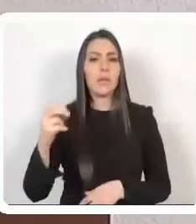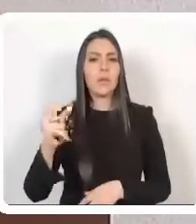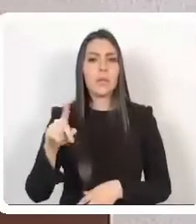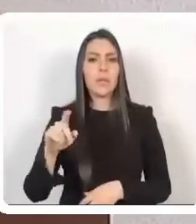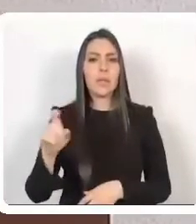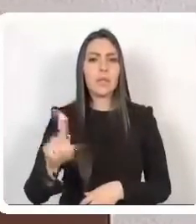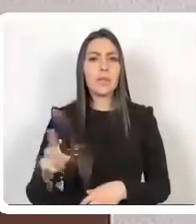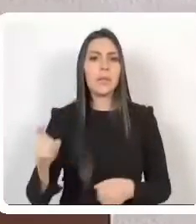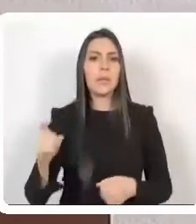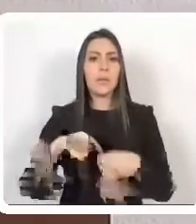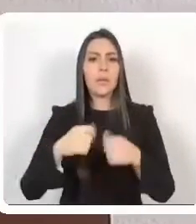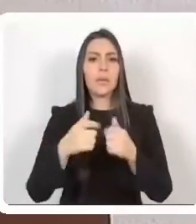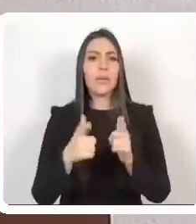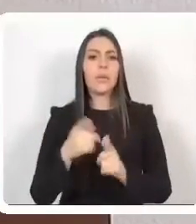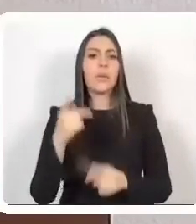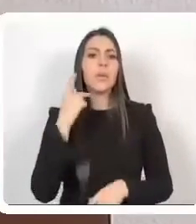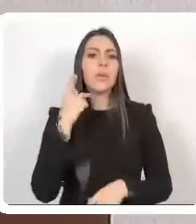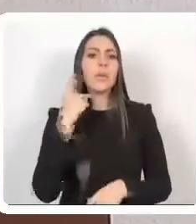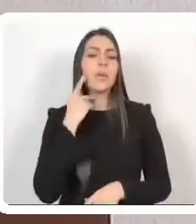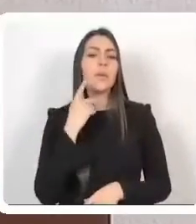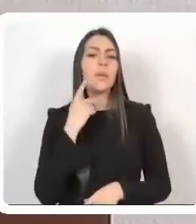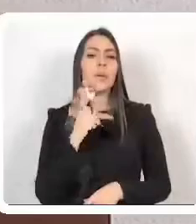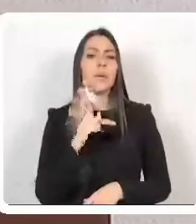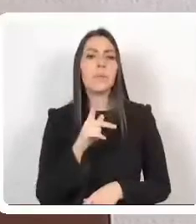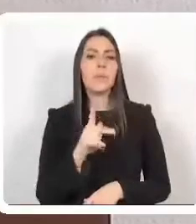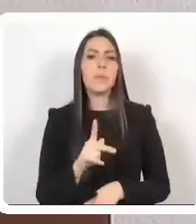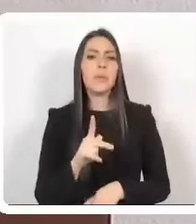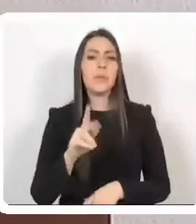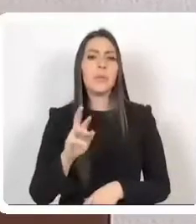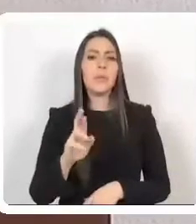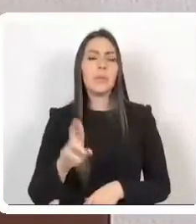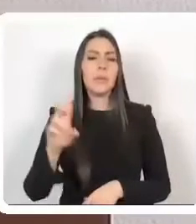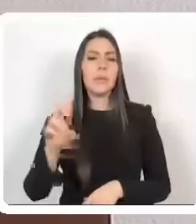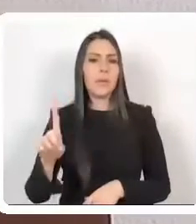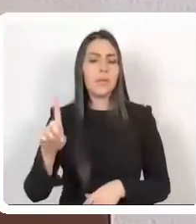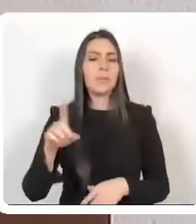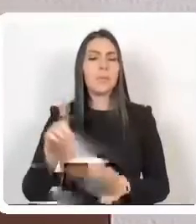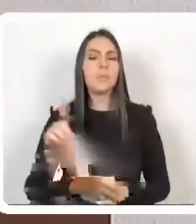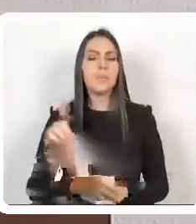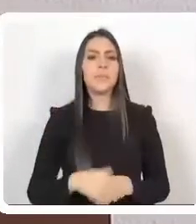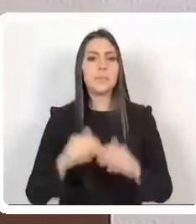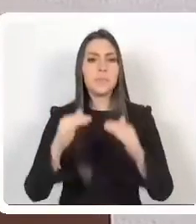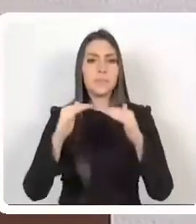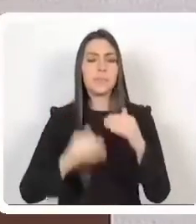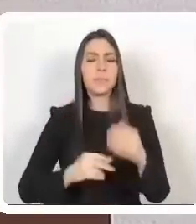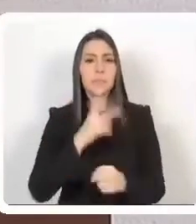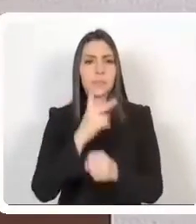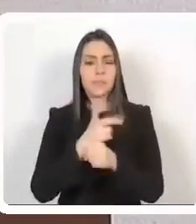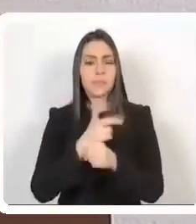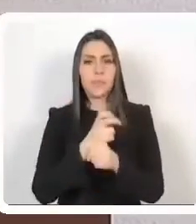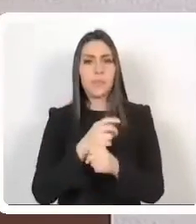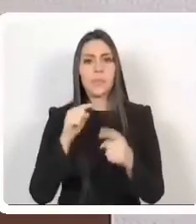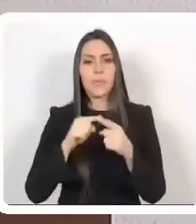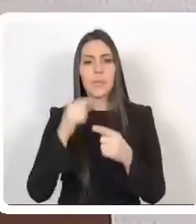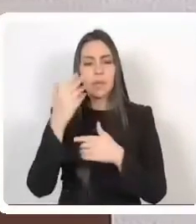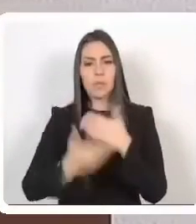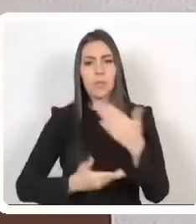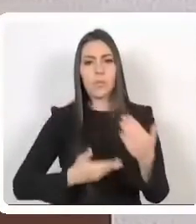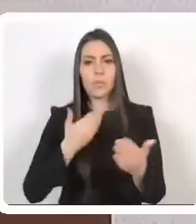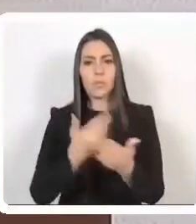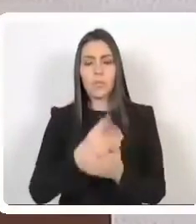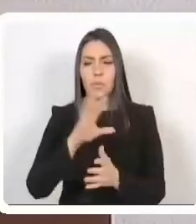Grupo Parlamentario del Partido de la Revolución Democrática. Segundo, se adjunta el proyecto de decreto para los